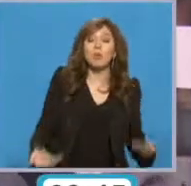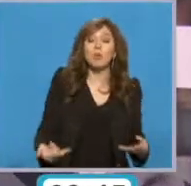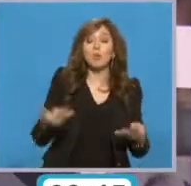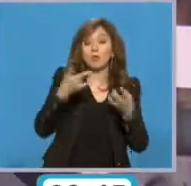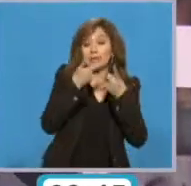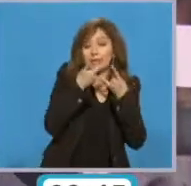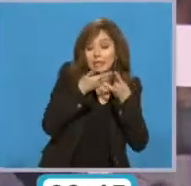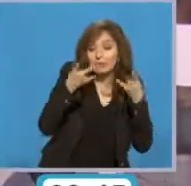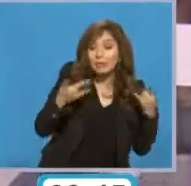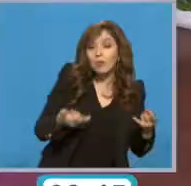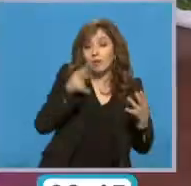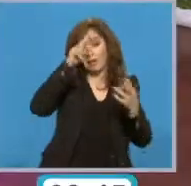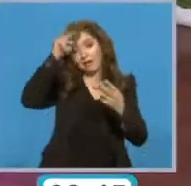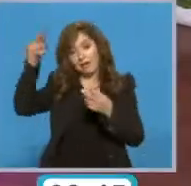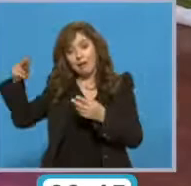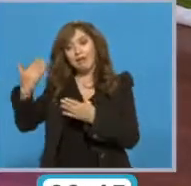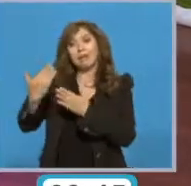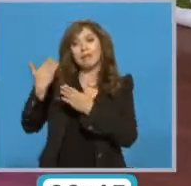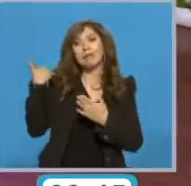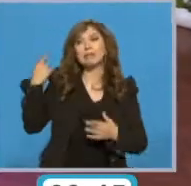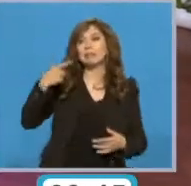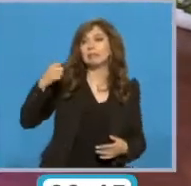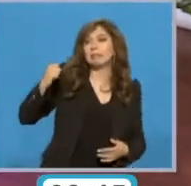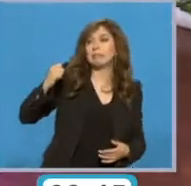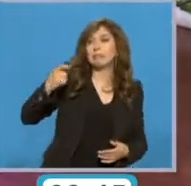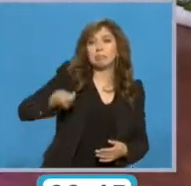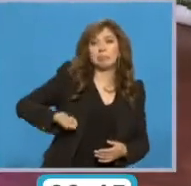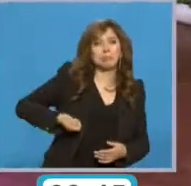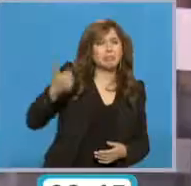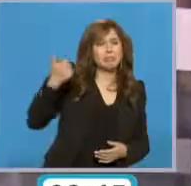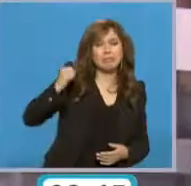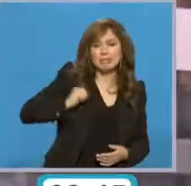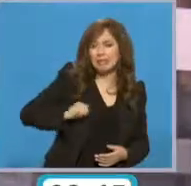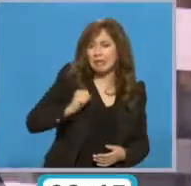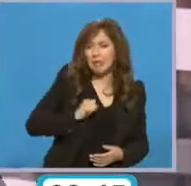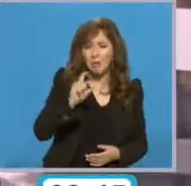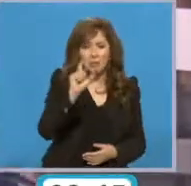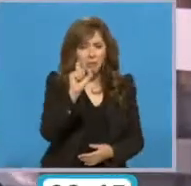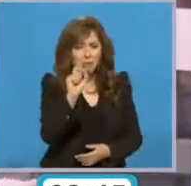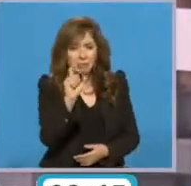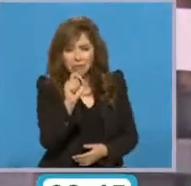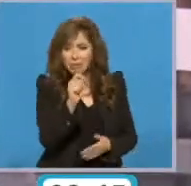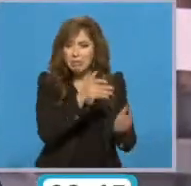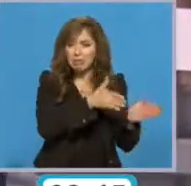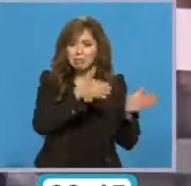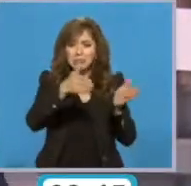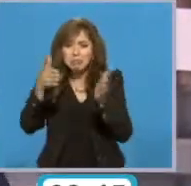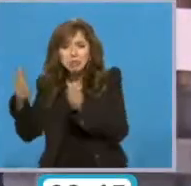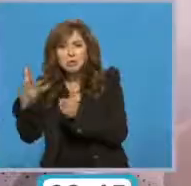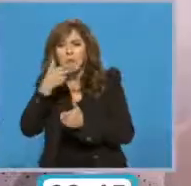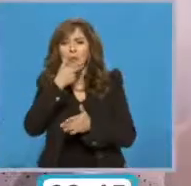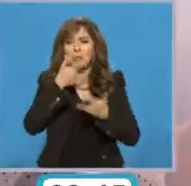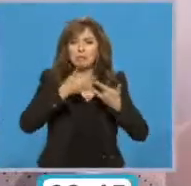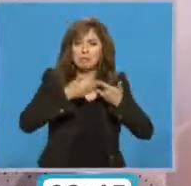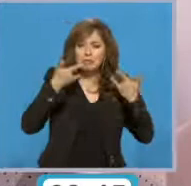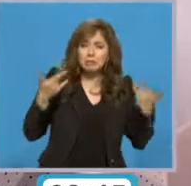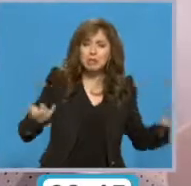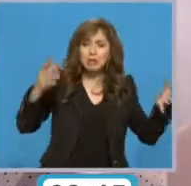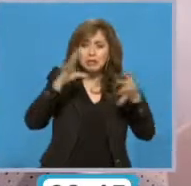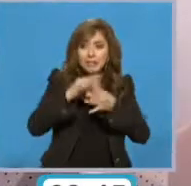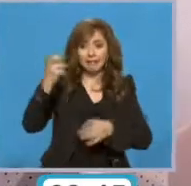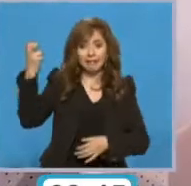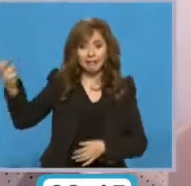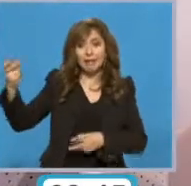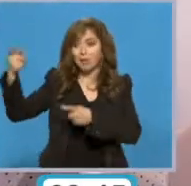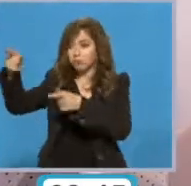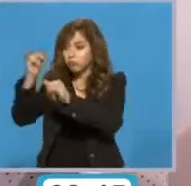XX y, bueno, los grandes, digamos, corpus, ¿no? de historiográficos del arte que hoy rigen lo que sabemos y